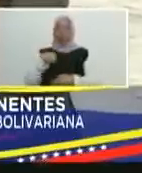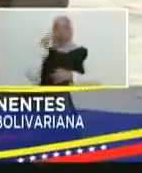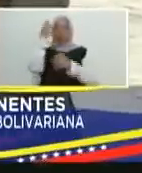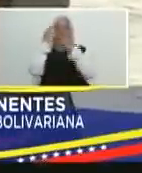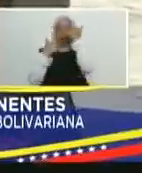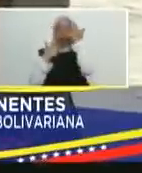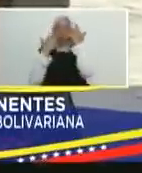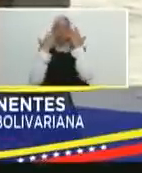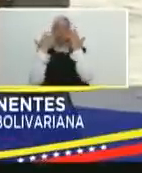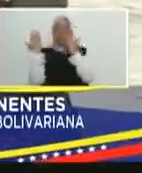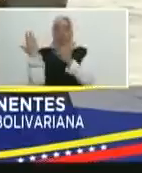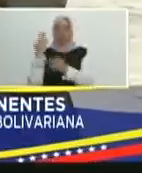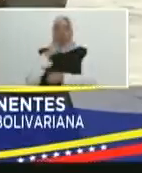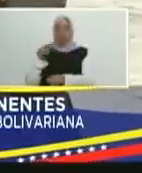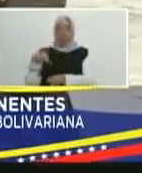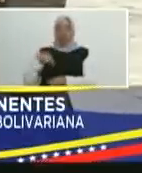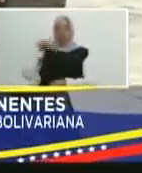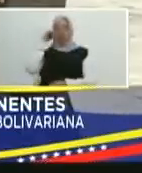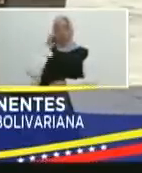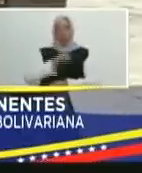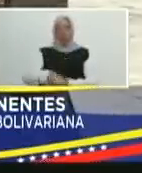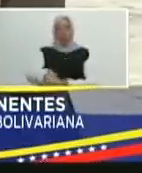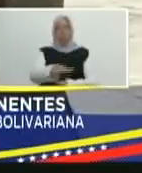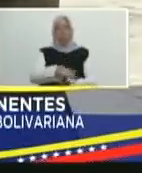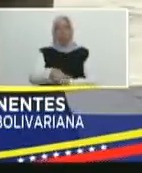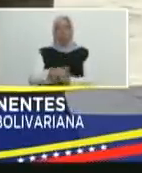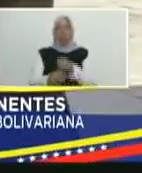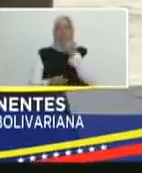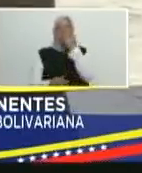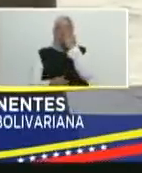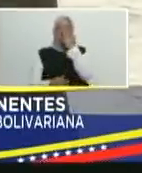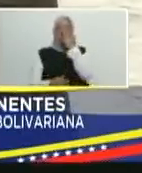en jefe y hacia nuestro pueblo.